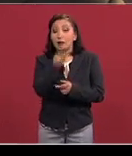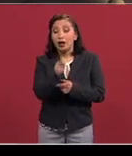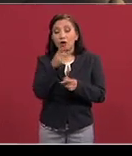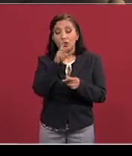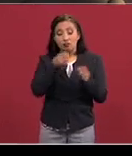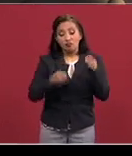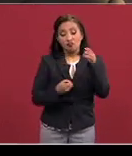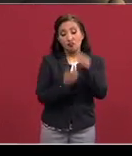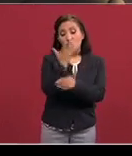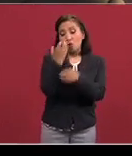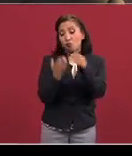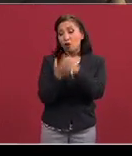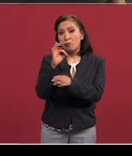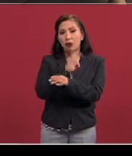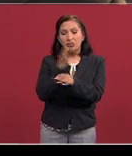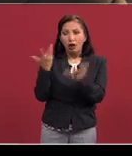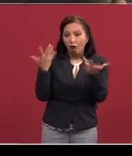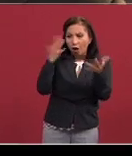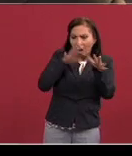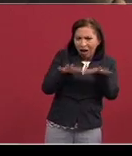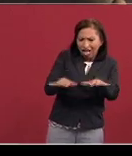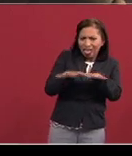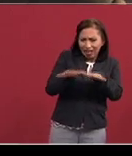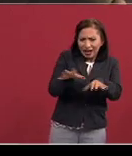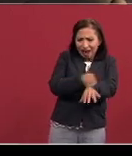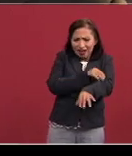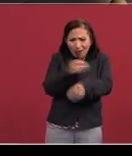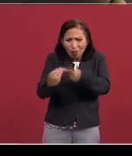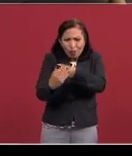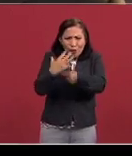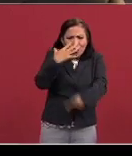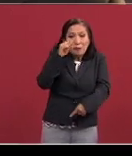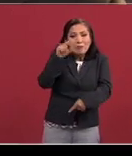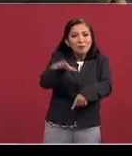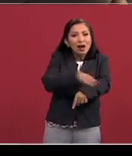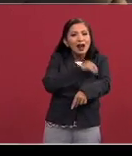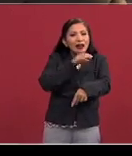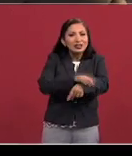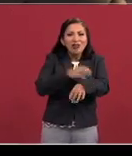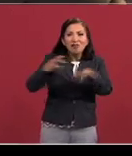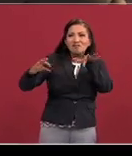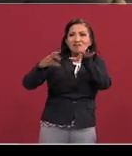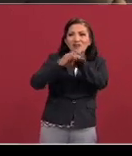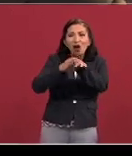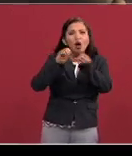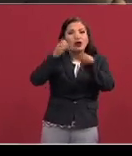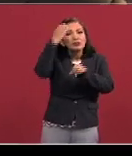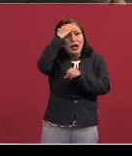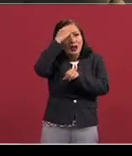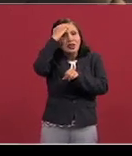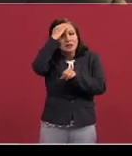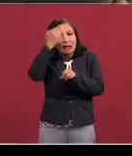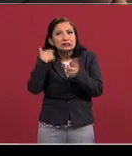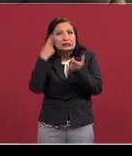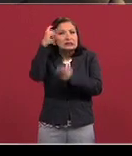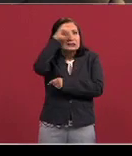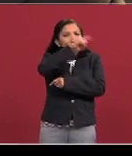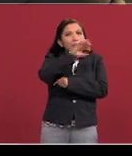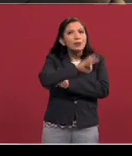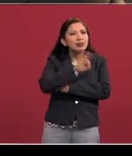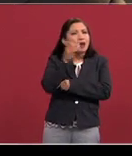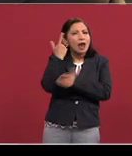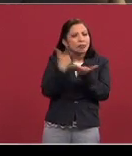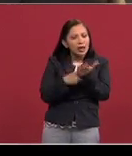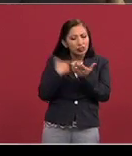el Paricutín pueden ser de tormento, pueden ser de energía, la misma energía o la misma experiencia tormentosa que uno